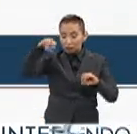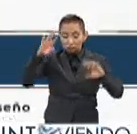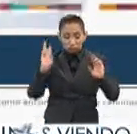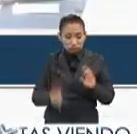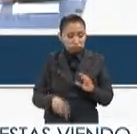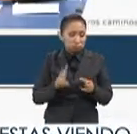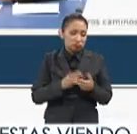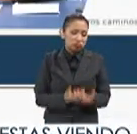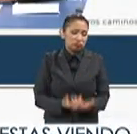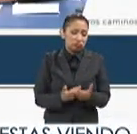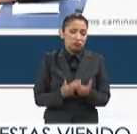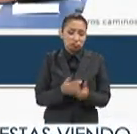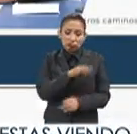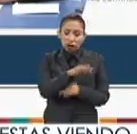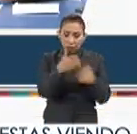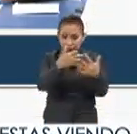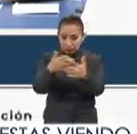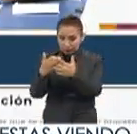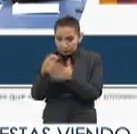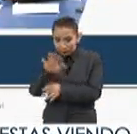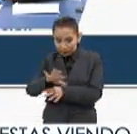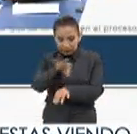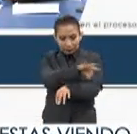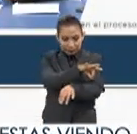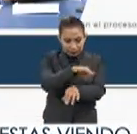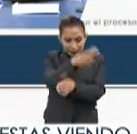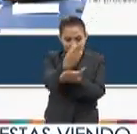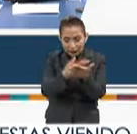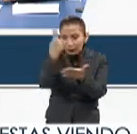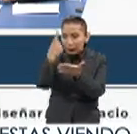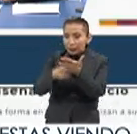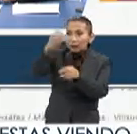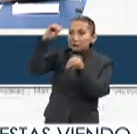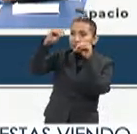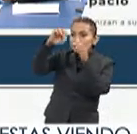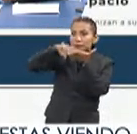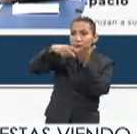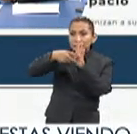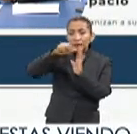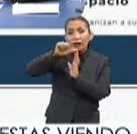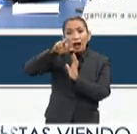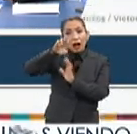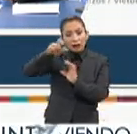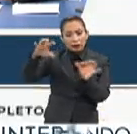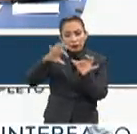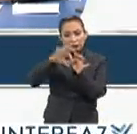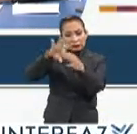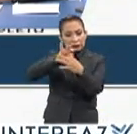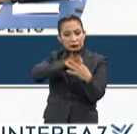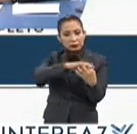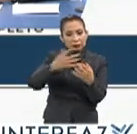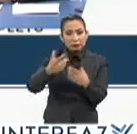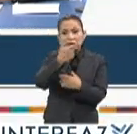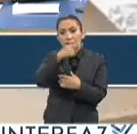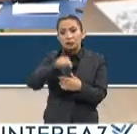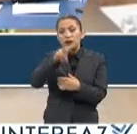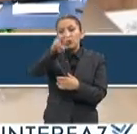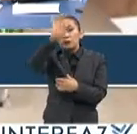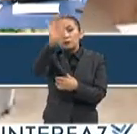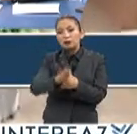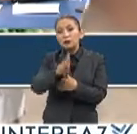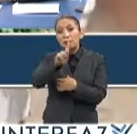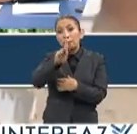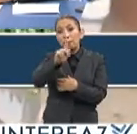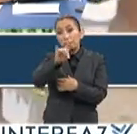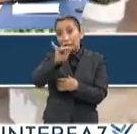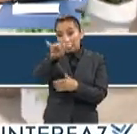rico. Toda esta industria, ¿no?, del sector del diseño, el interiorismo y arquitectura del país está más o menos, toda esta industria genera el 7% del PIB,